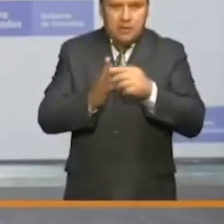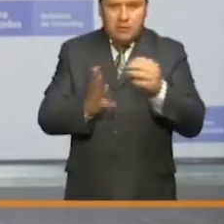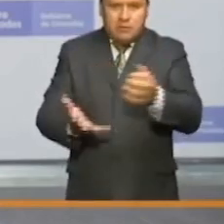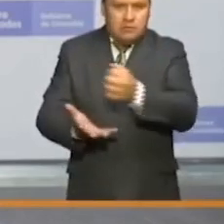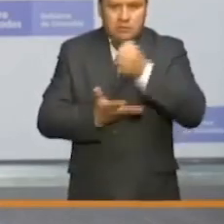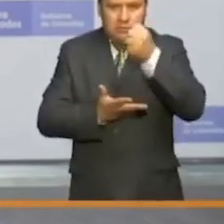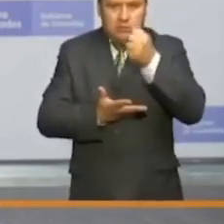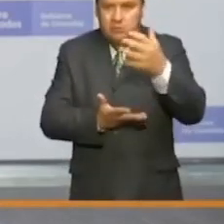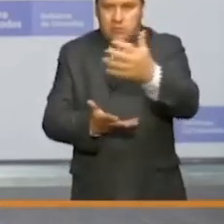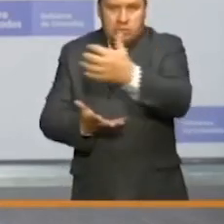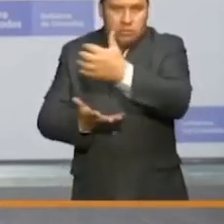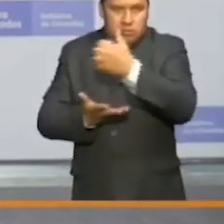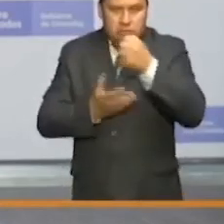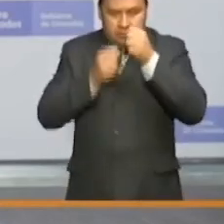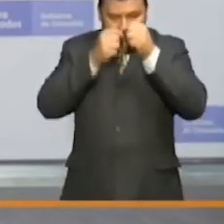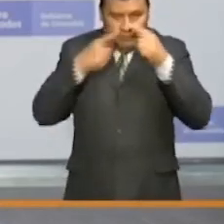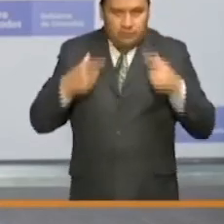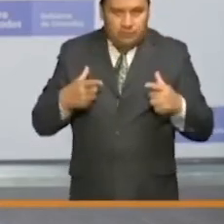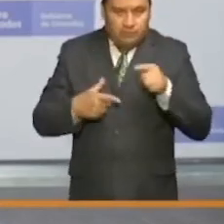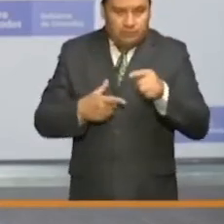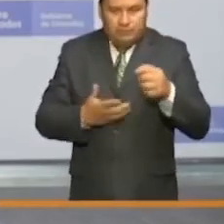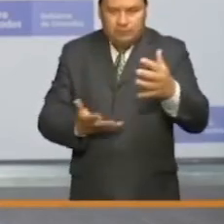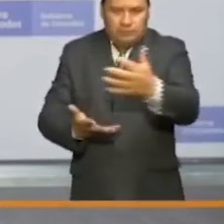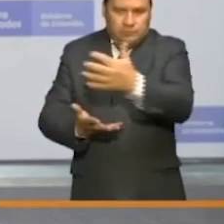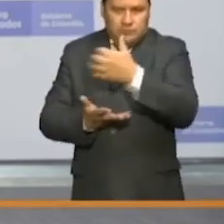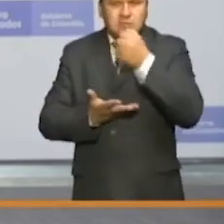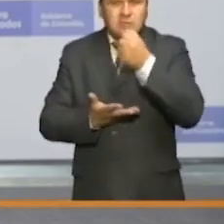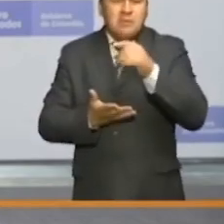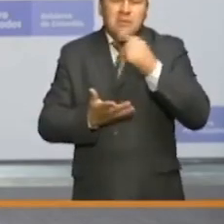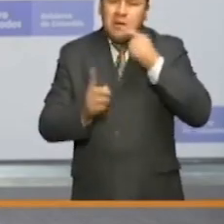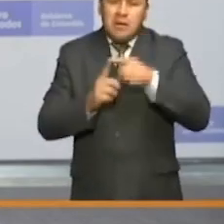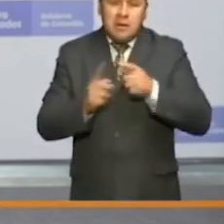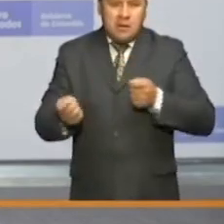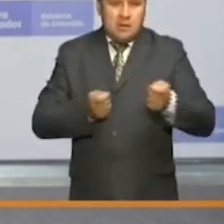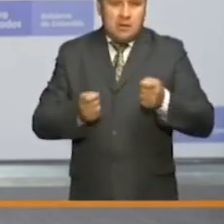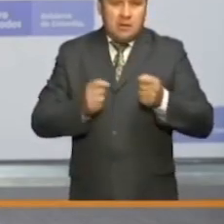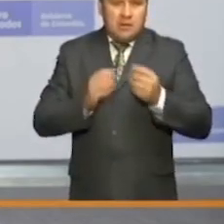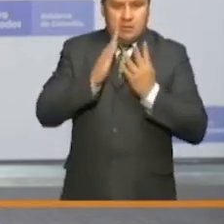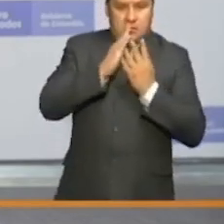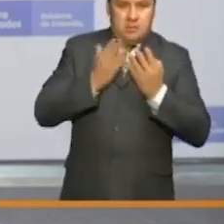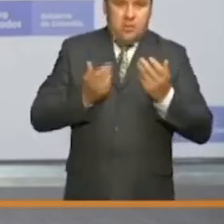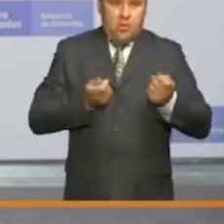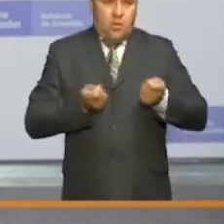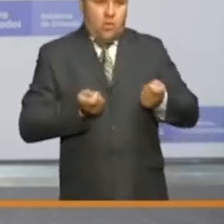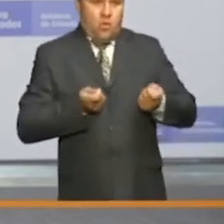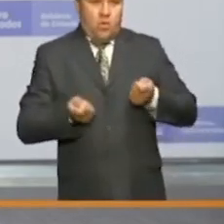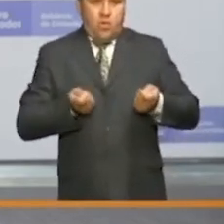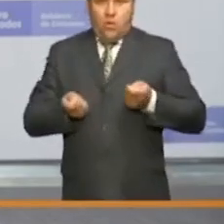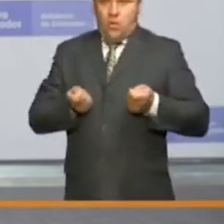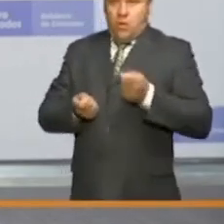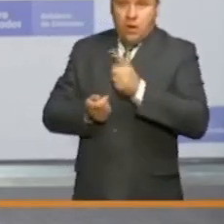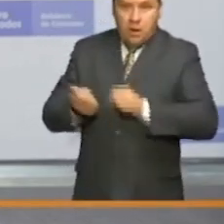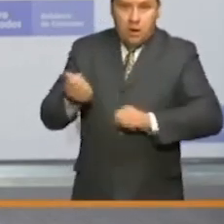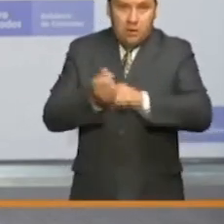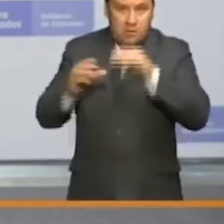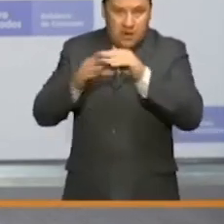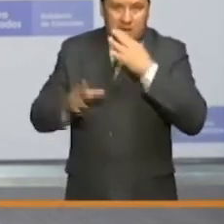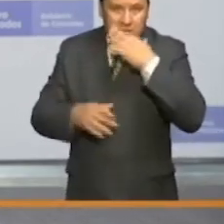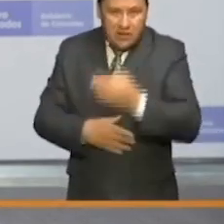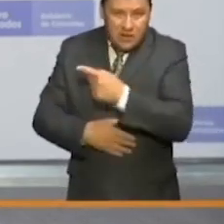recursos de dinero público de las regiones para ser manejados desde la casa de nariño y con el fin de apoyar a los bancos